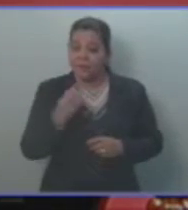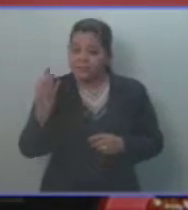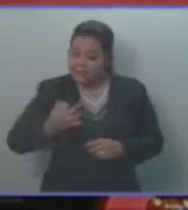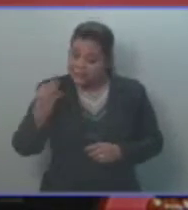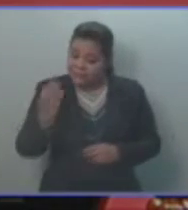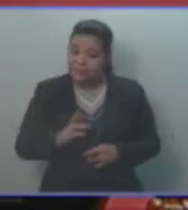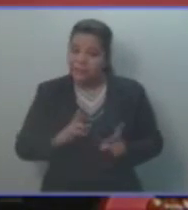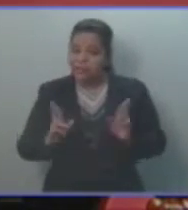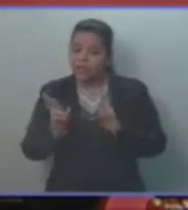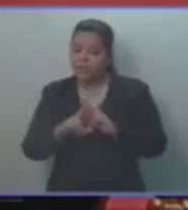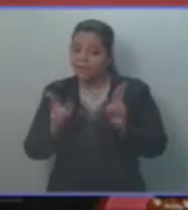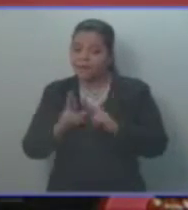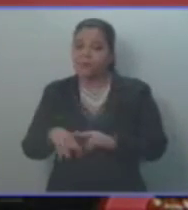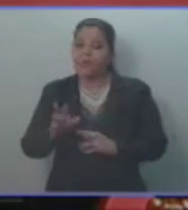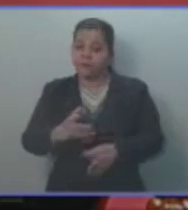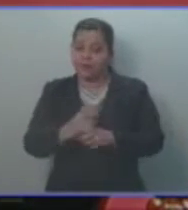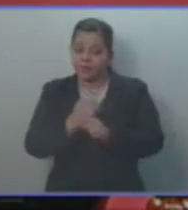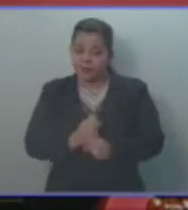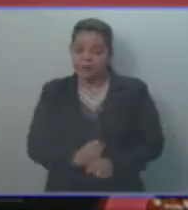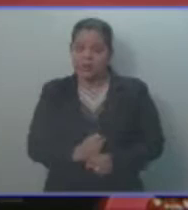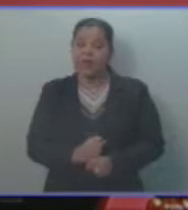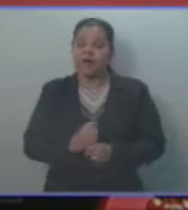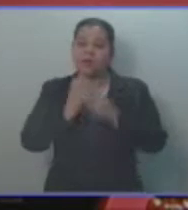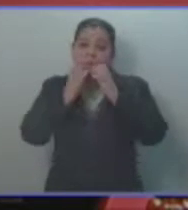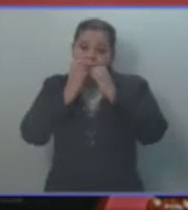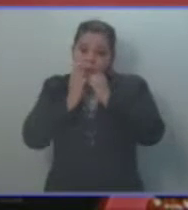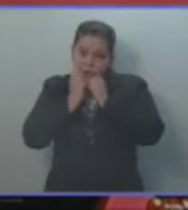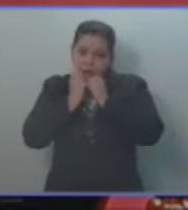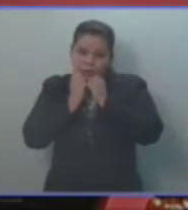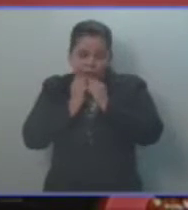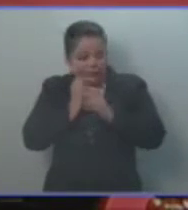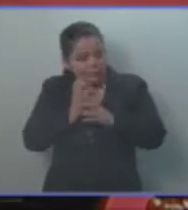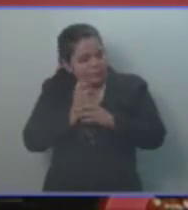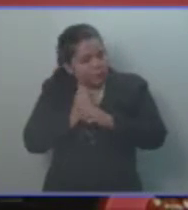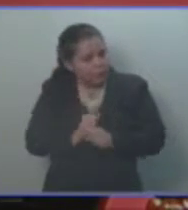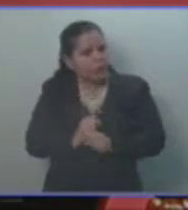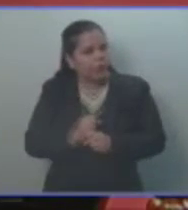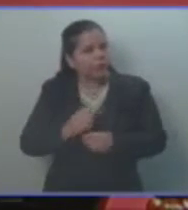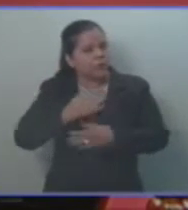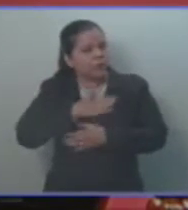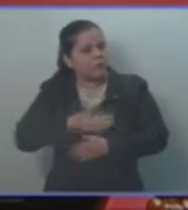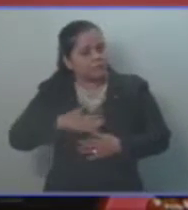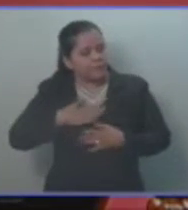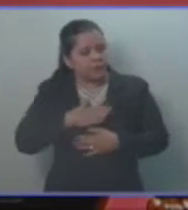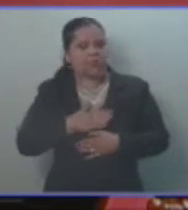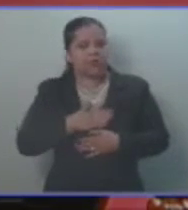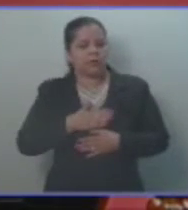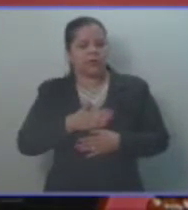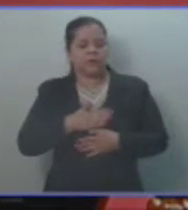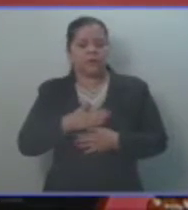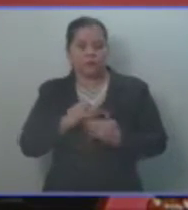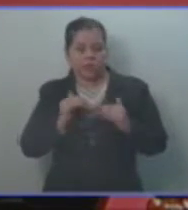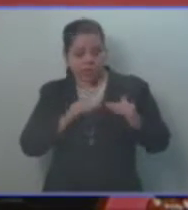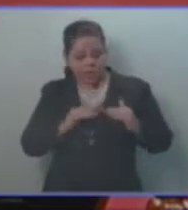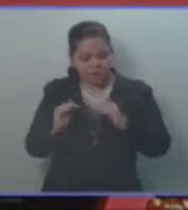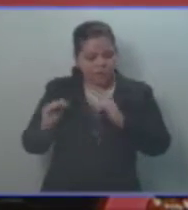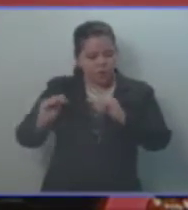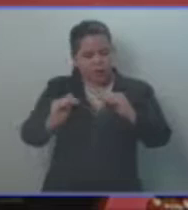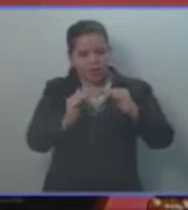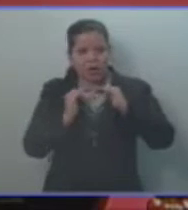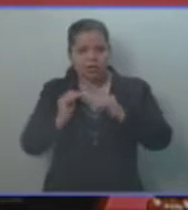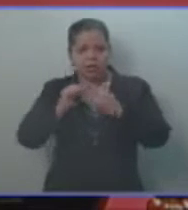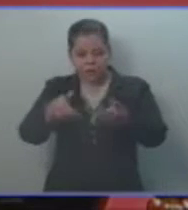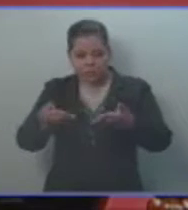reforma orientada a garantizar, proteger y asegurar el goce pleno y en condiciones de igualdad de todos los